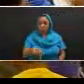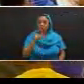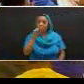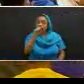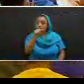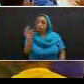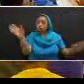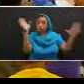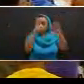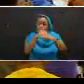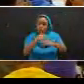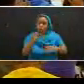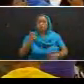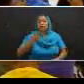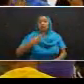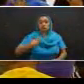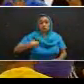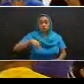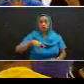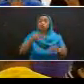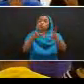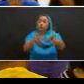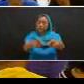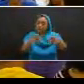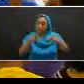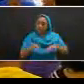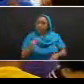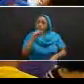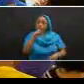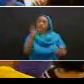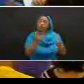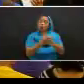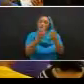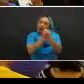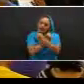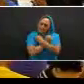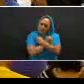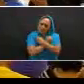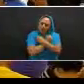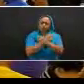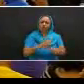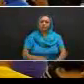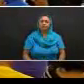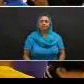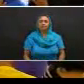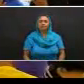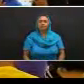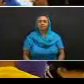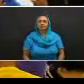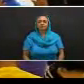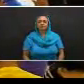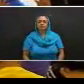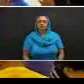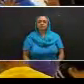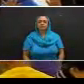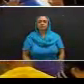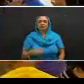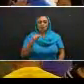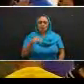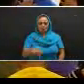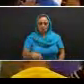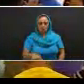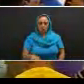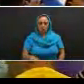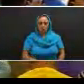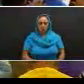pero nosotros venimos a recibirte con amor, como un perfume a tus pies. Hoy Dios